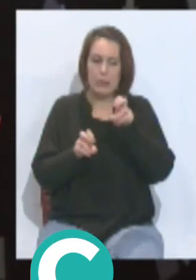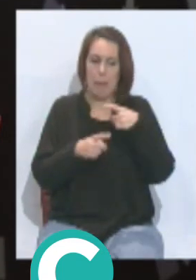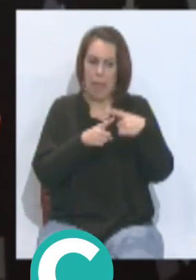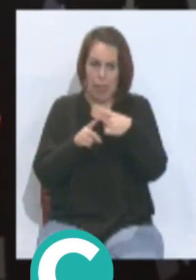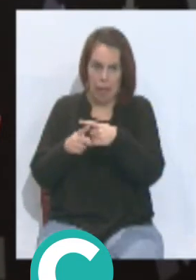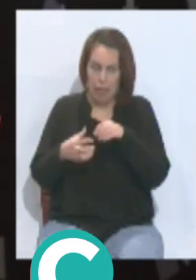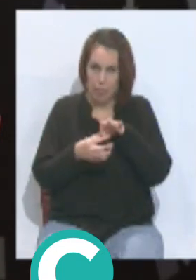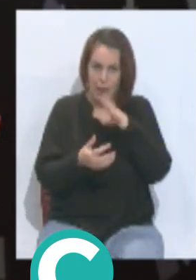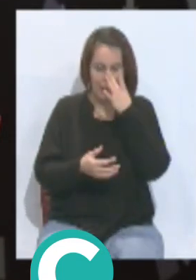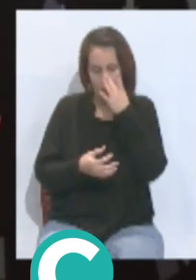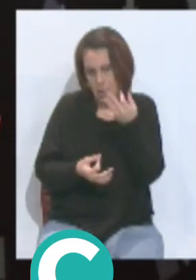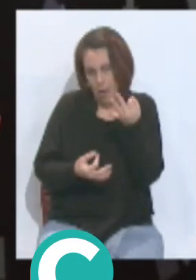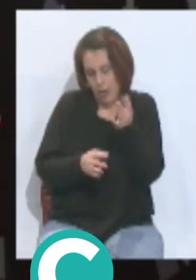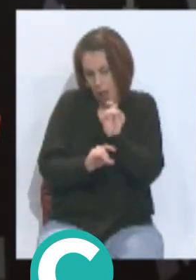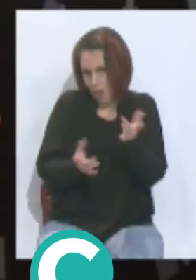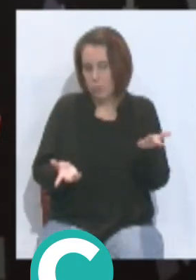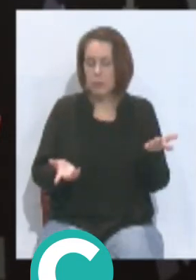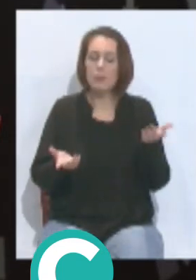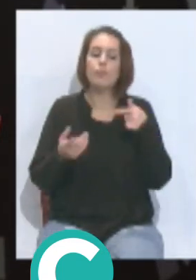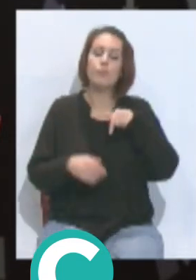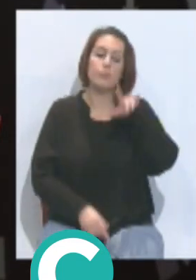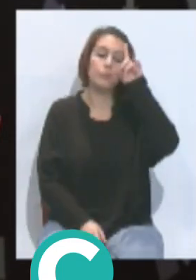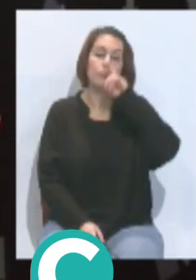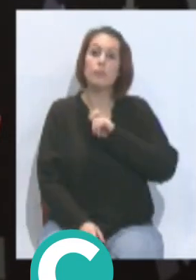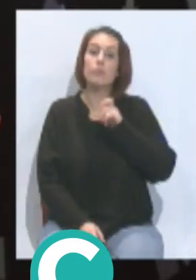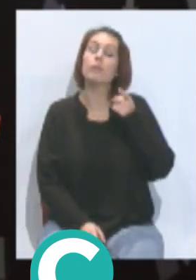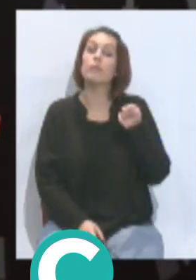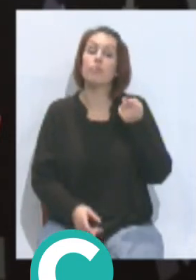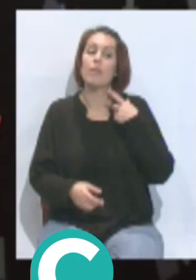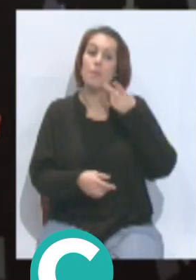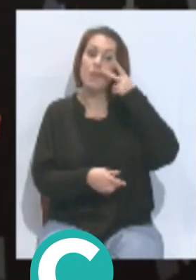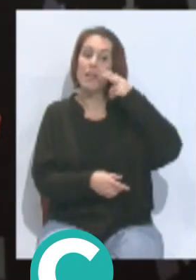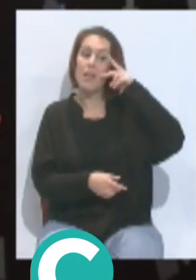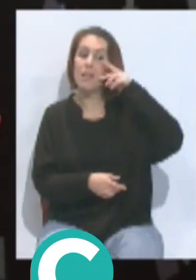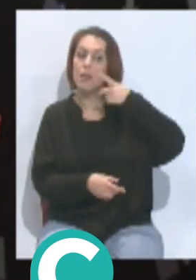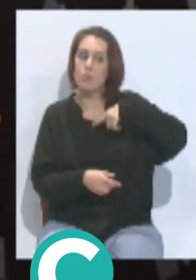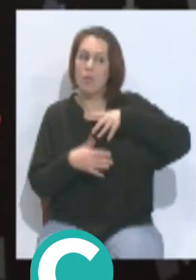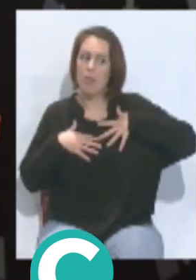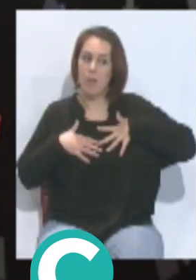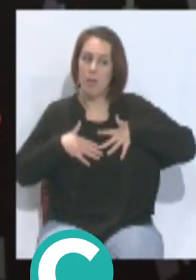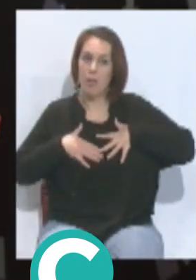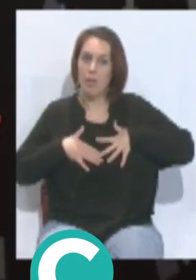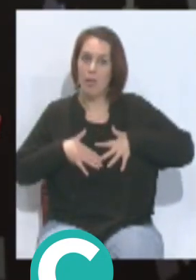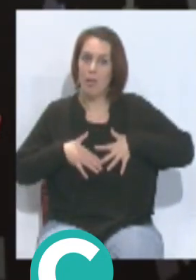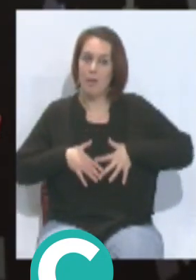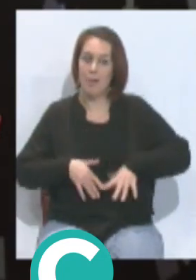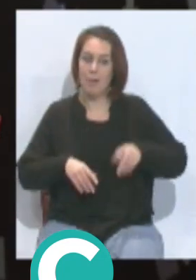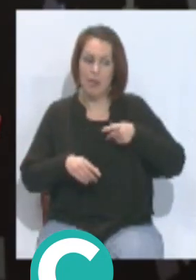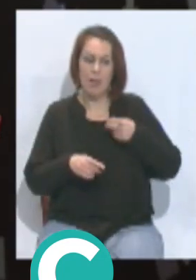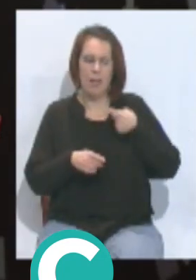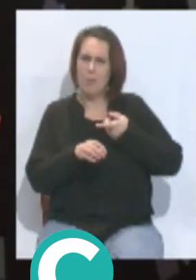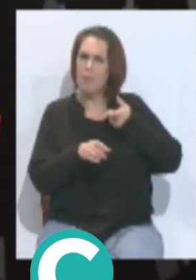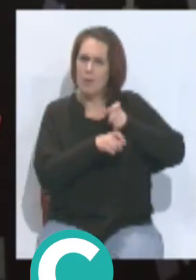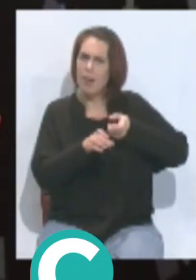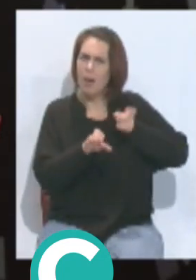con el carnaval, siempre, obviamente. Uh-huh. Y este año ya, después de la experiencia que hemos ido adquiriendo y de la acogida que ha tenido, pues pensábamos